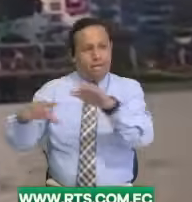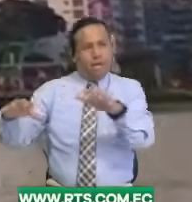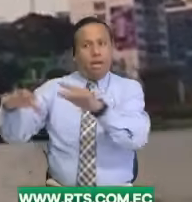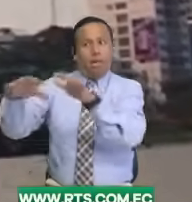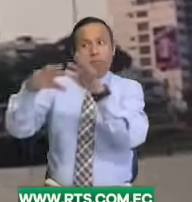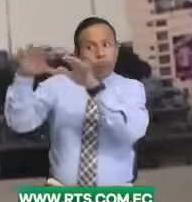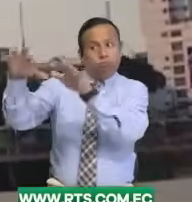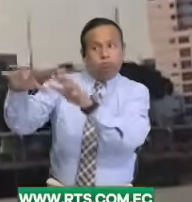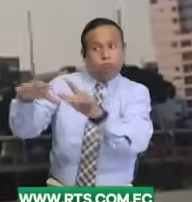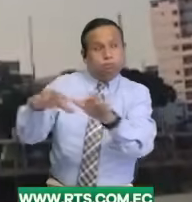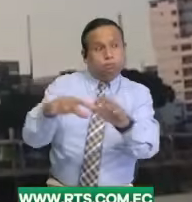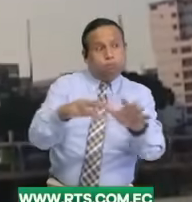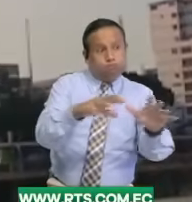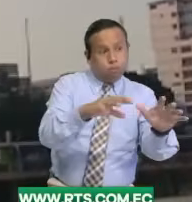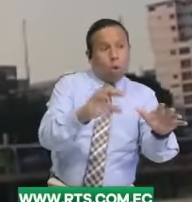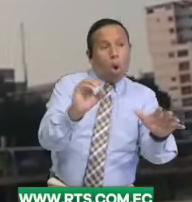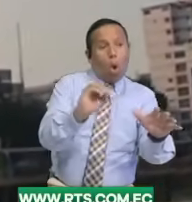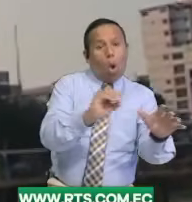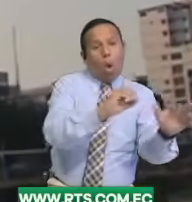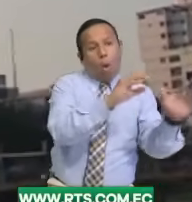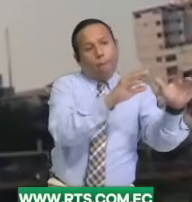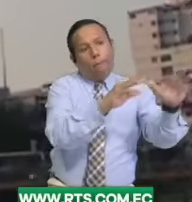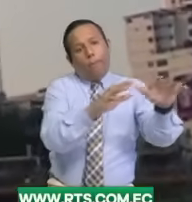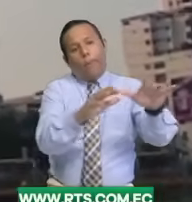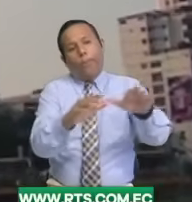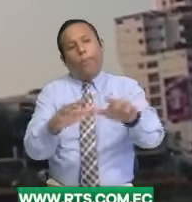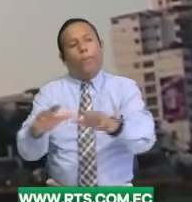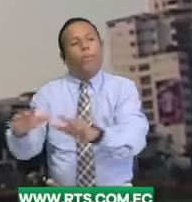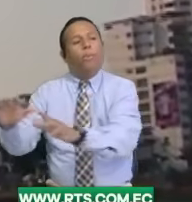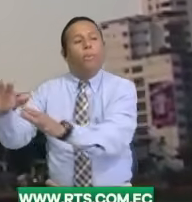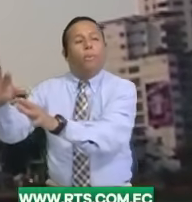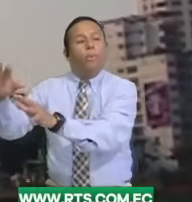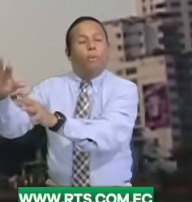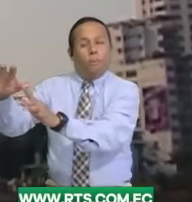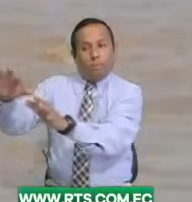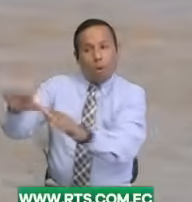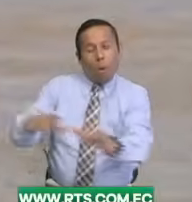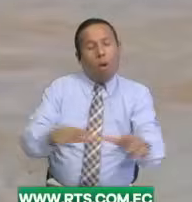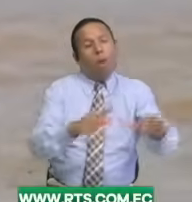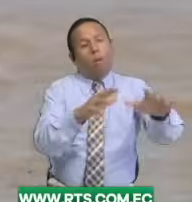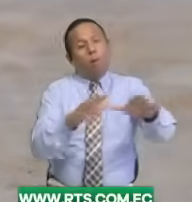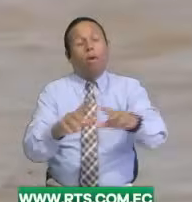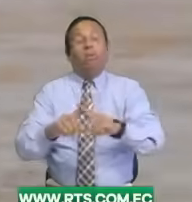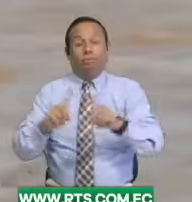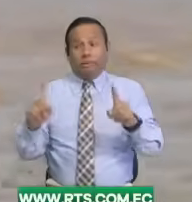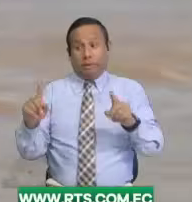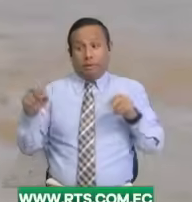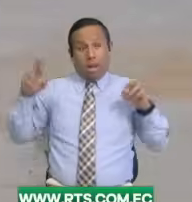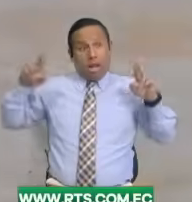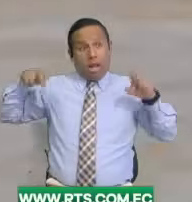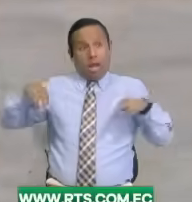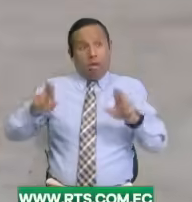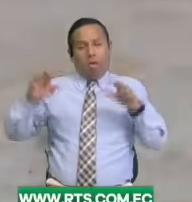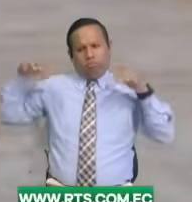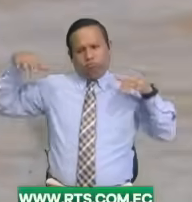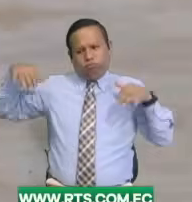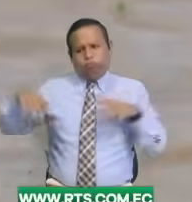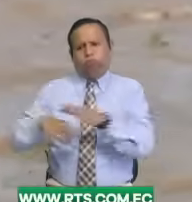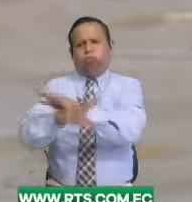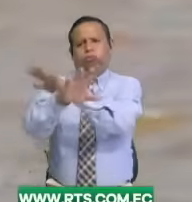van hacia el sur, hacia el mar, y regresan desde el mar hacia adentro del litoral, cambiando de dirección cada